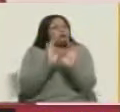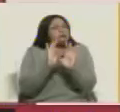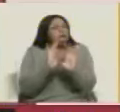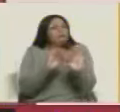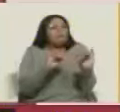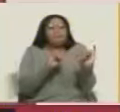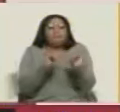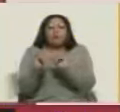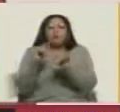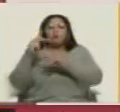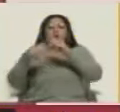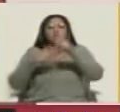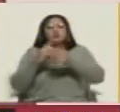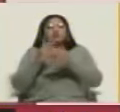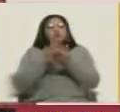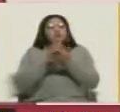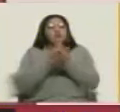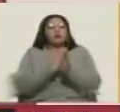Siempre ha sido así.